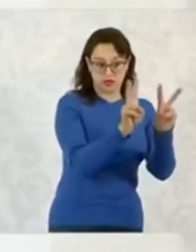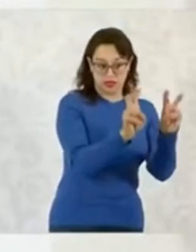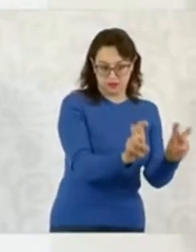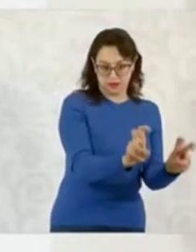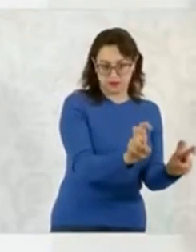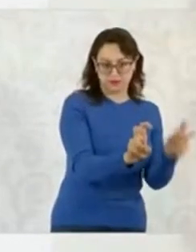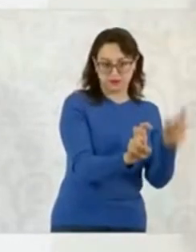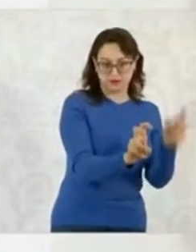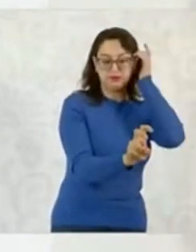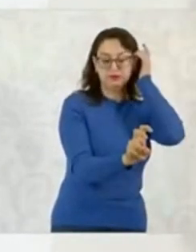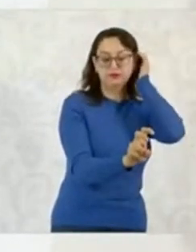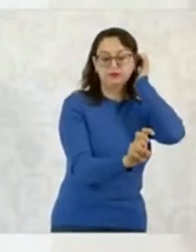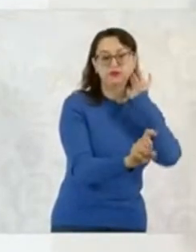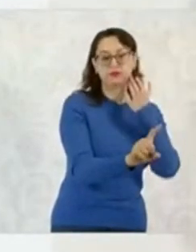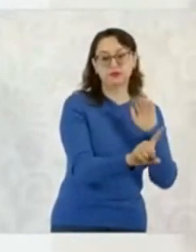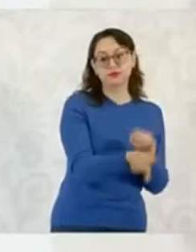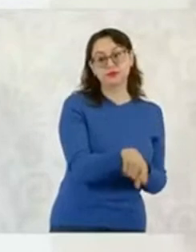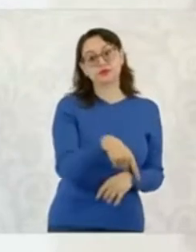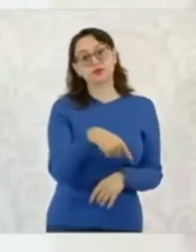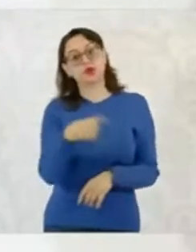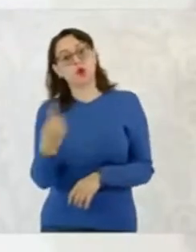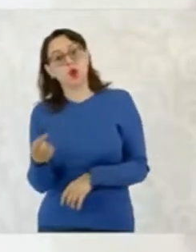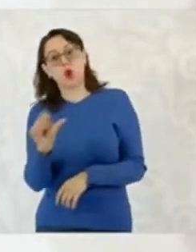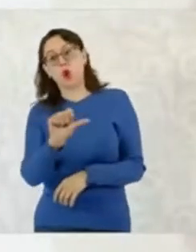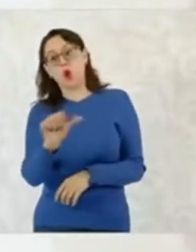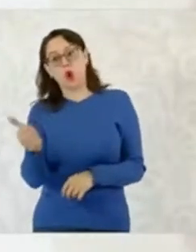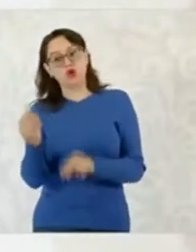historia del campo de exterminio.